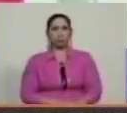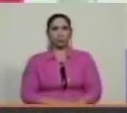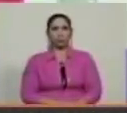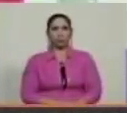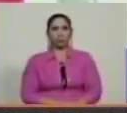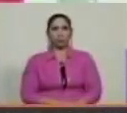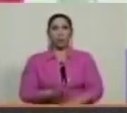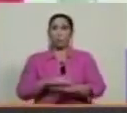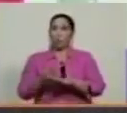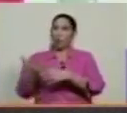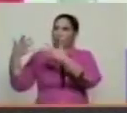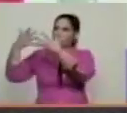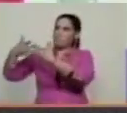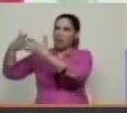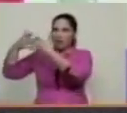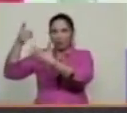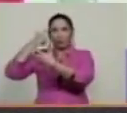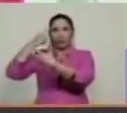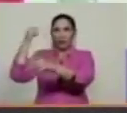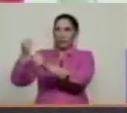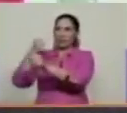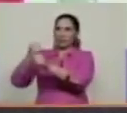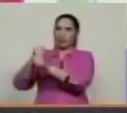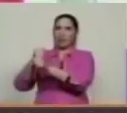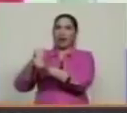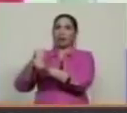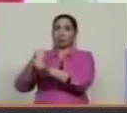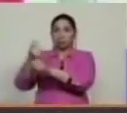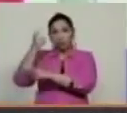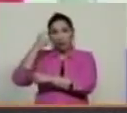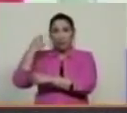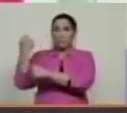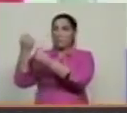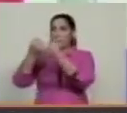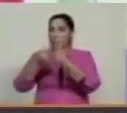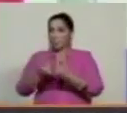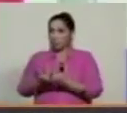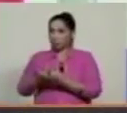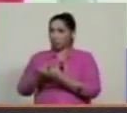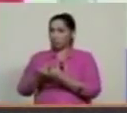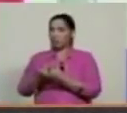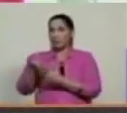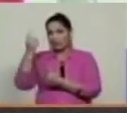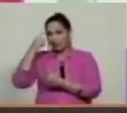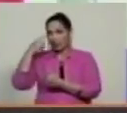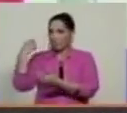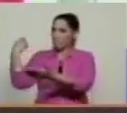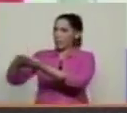trabaja, sabe hacerlo, tiene plata y no tiene escrúpulos.